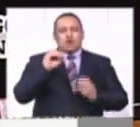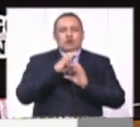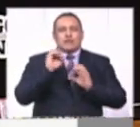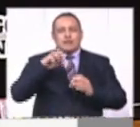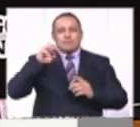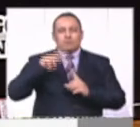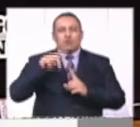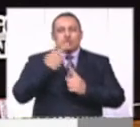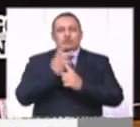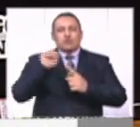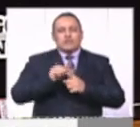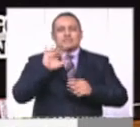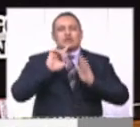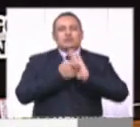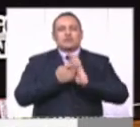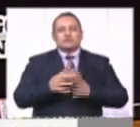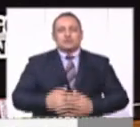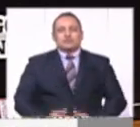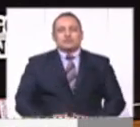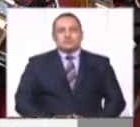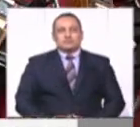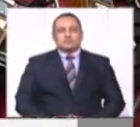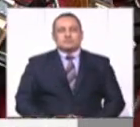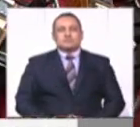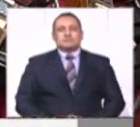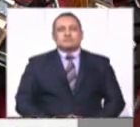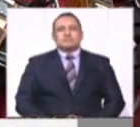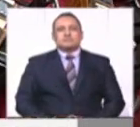Montoya por 5 minutos